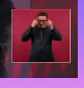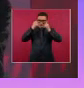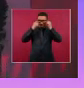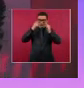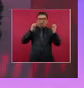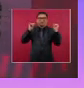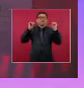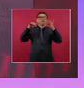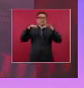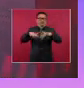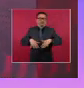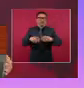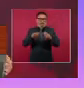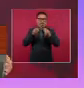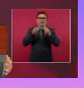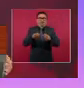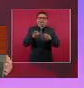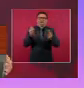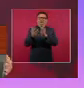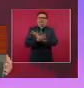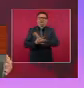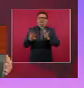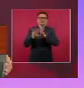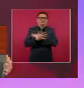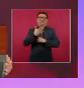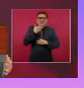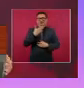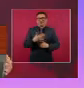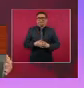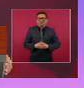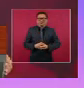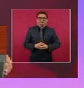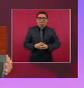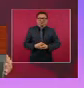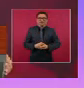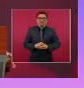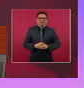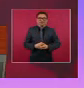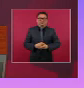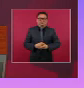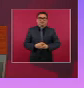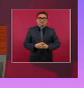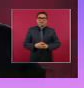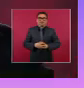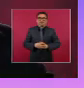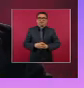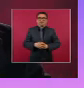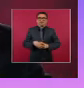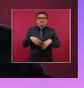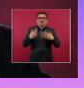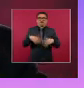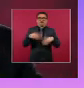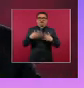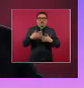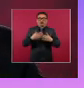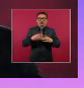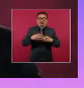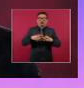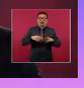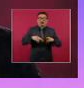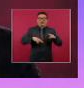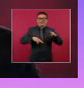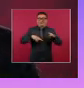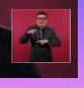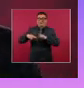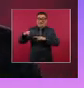Hay una gran afluencia turística. Se rompieron todos los récords el